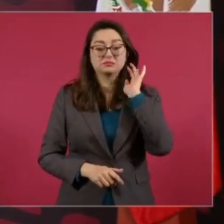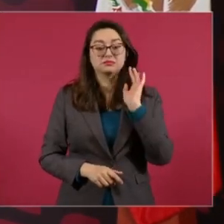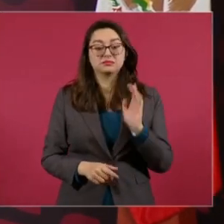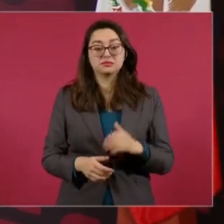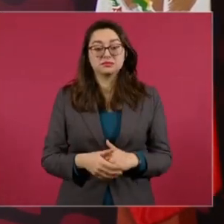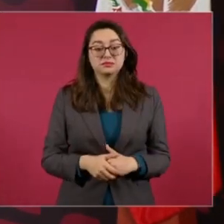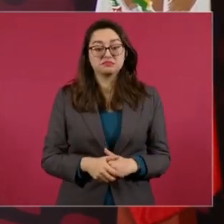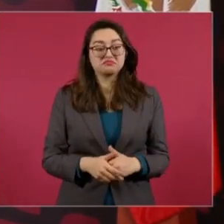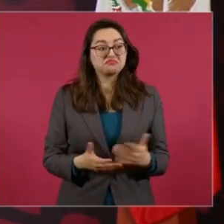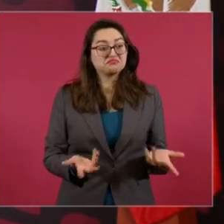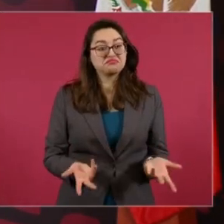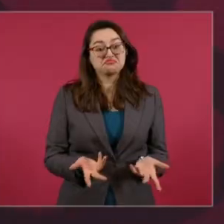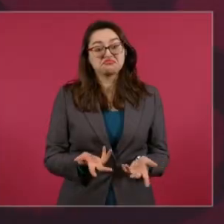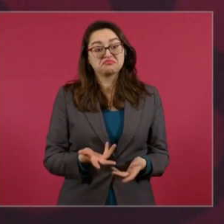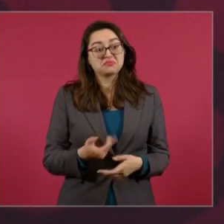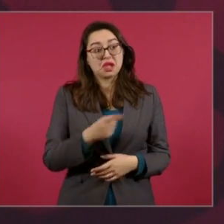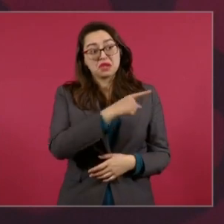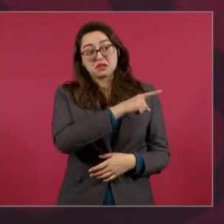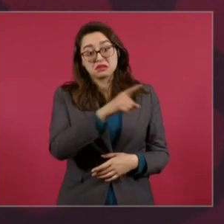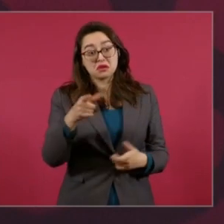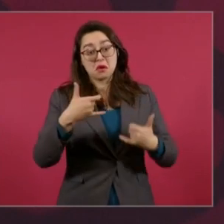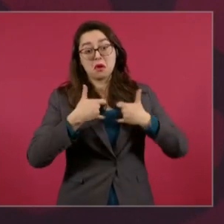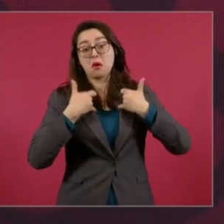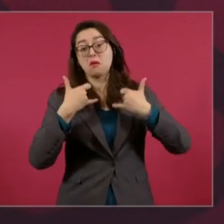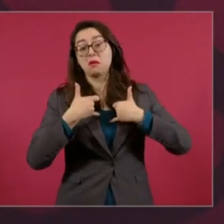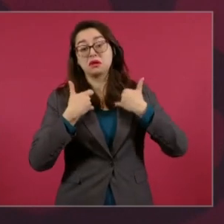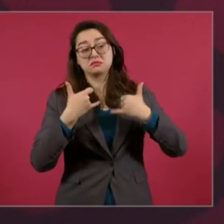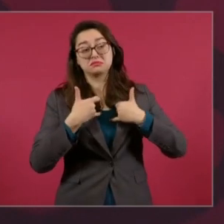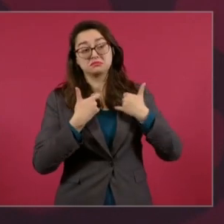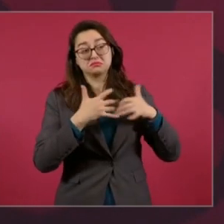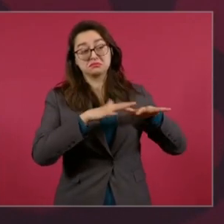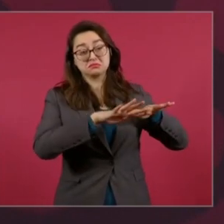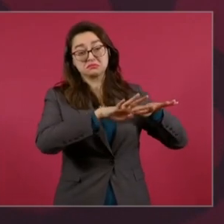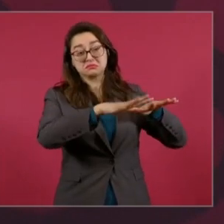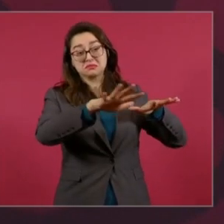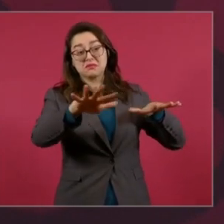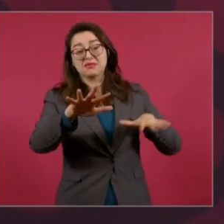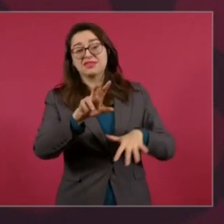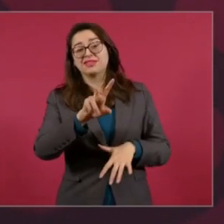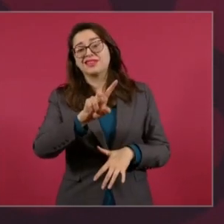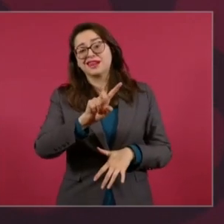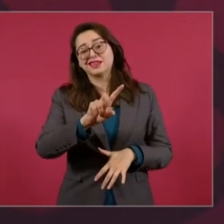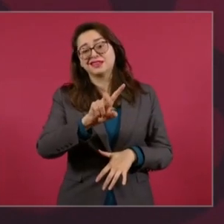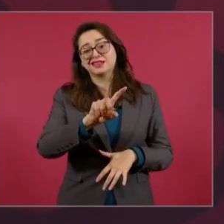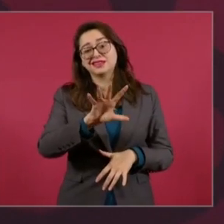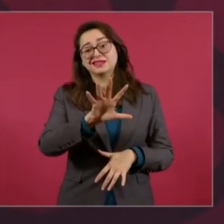es de 35 años. Esto no pasa